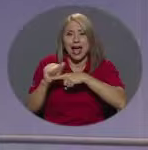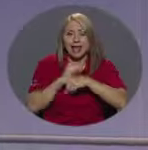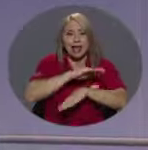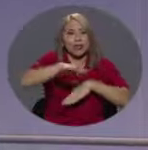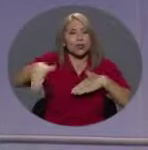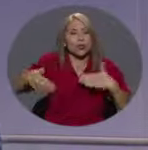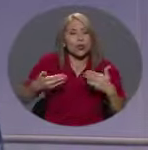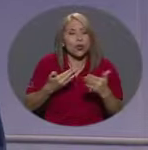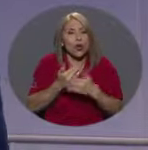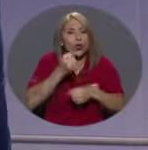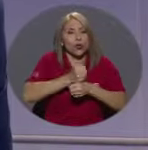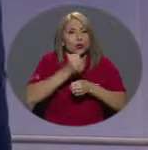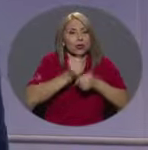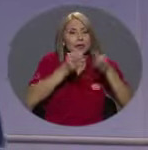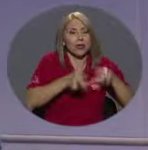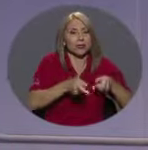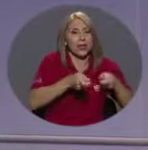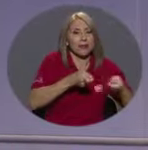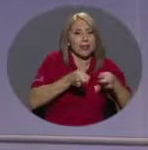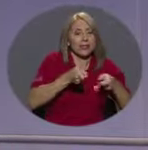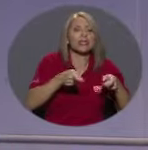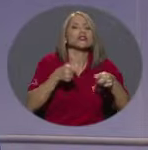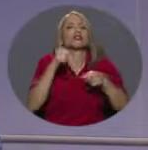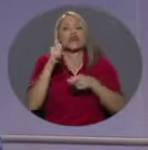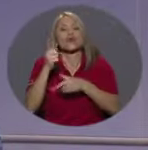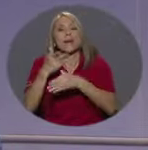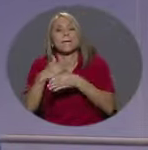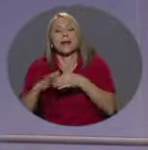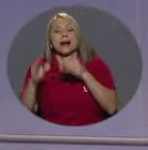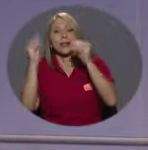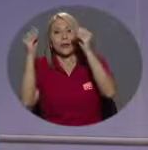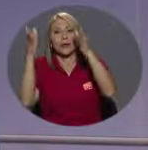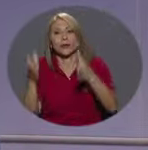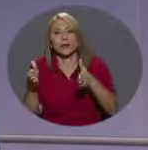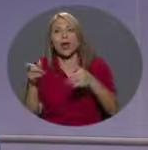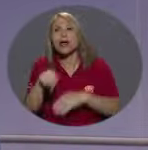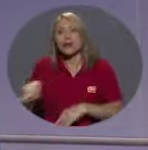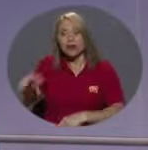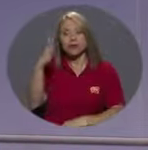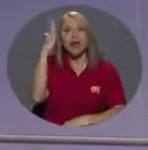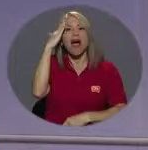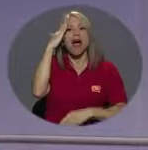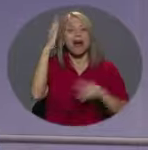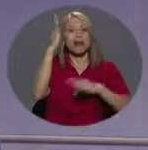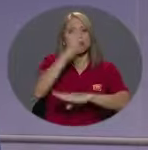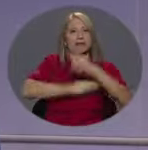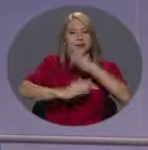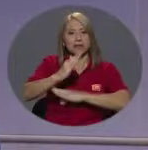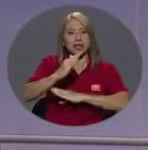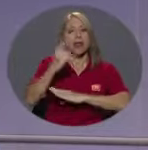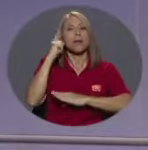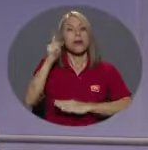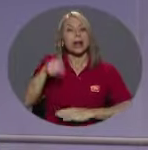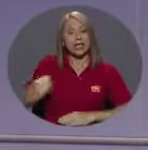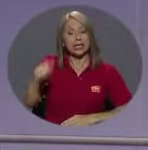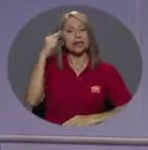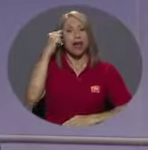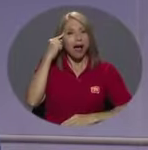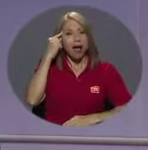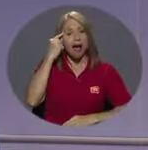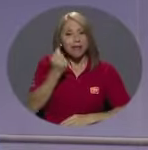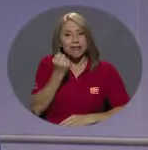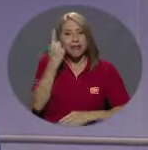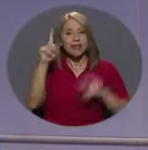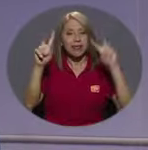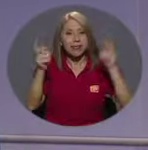prácticamente a toda la población administrativa y parte de la población académica en tema de discapacidad, con el propósito de concientizar y sensibilizar